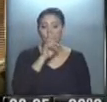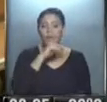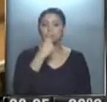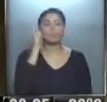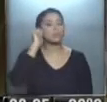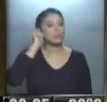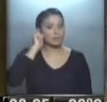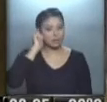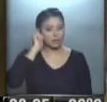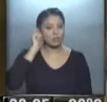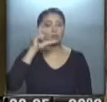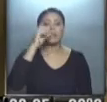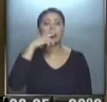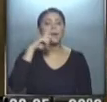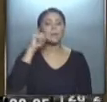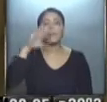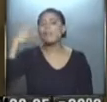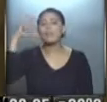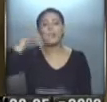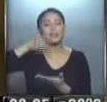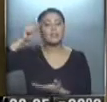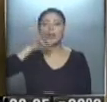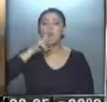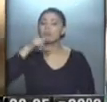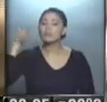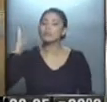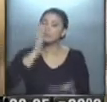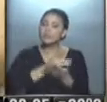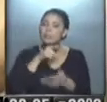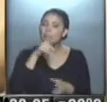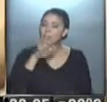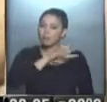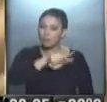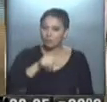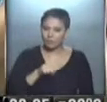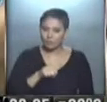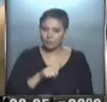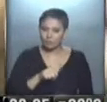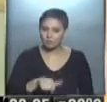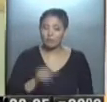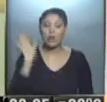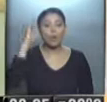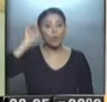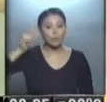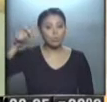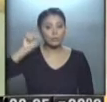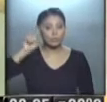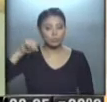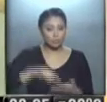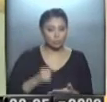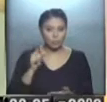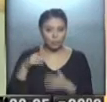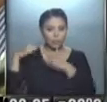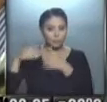21 años, prestó testimonio ante el tribunal ruso que la juzgará por supuesta piratería. Los jueces de la ciudad portuaria